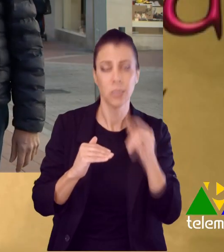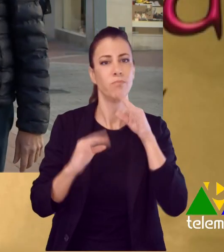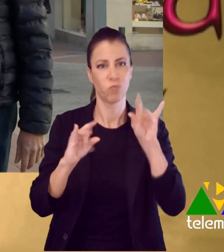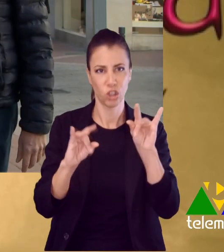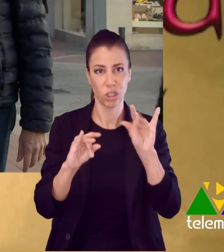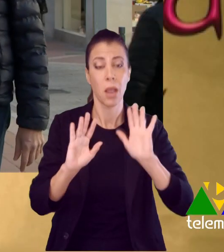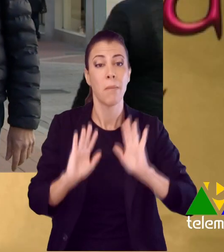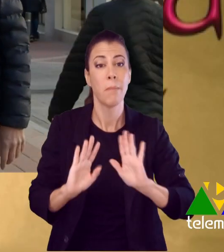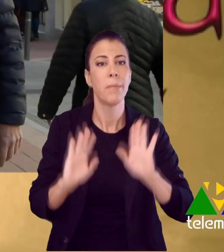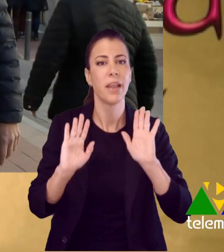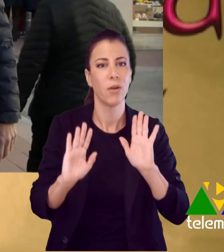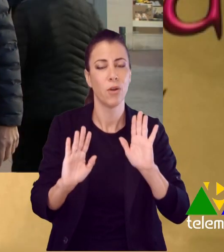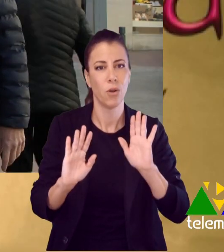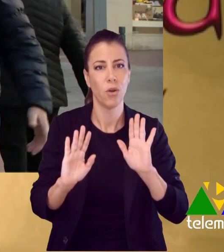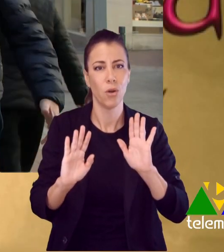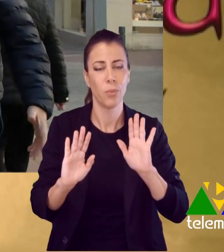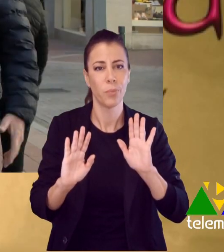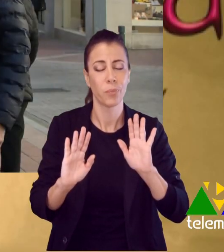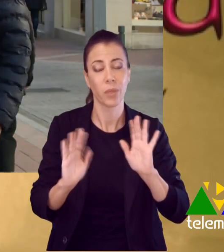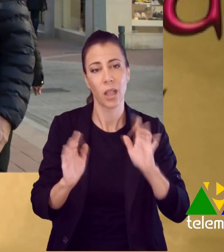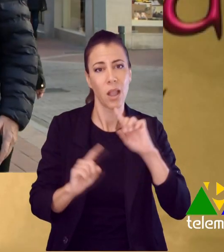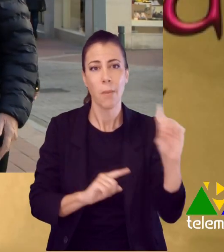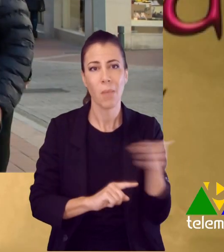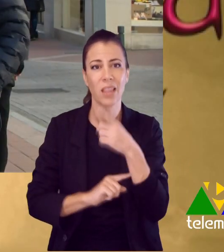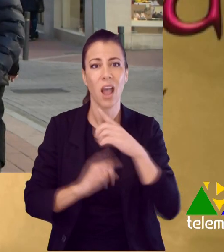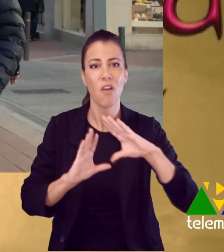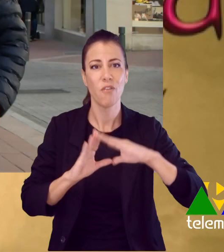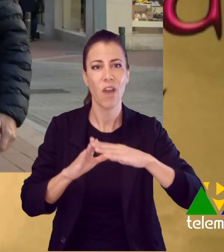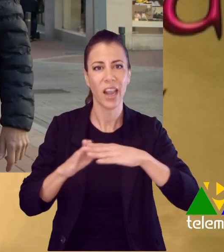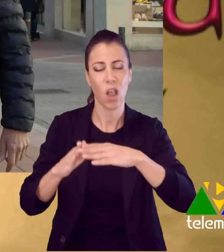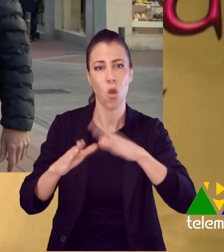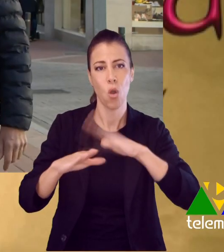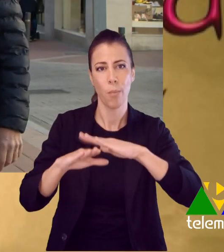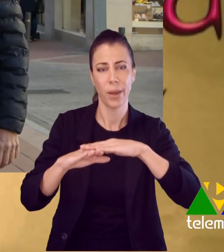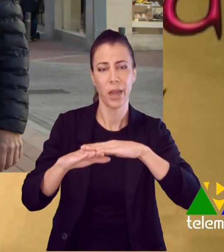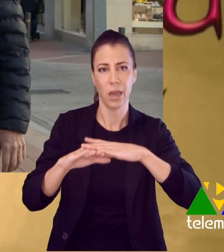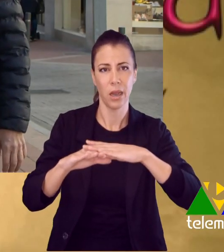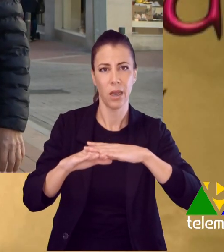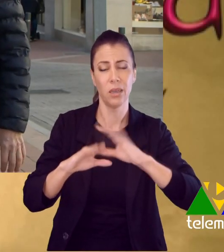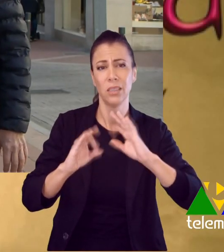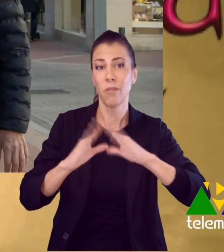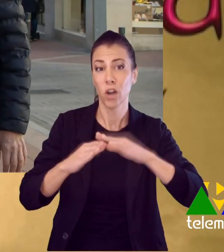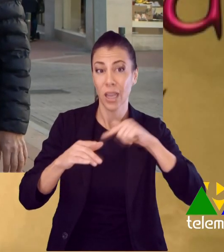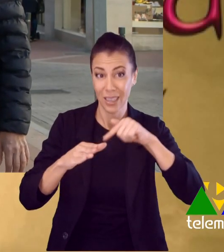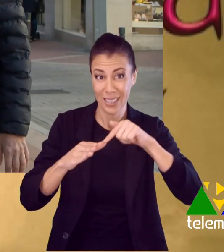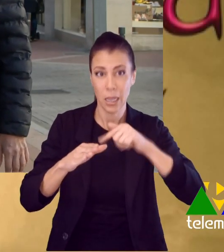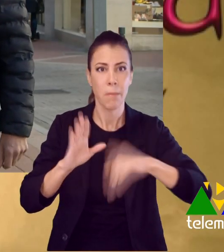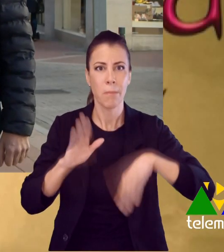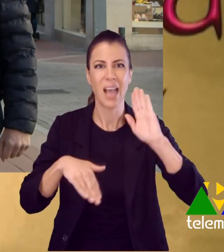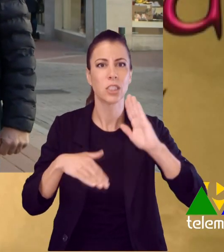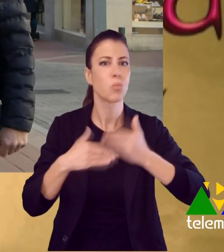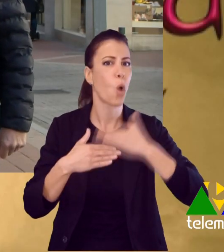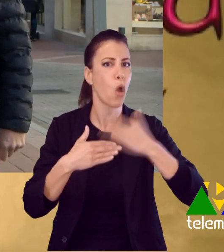también, pero el caso es que mandan al barco a enfrentarse con que era el barco más moderno que tenía la